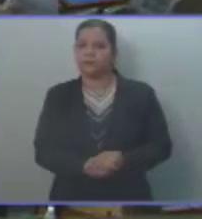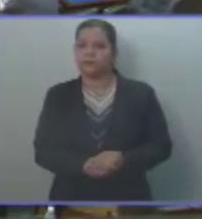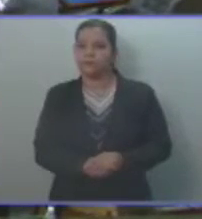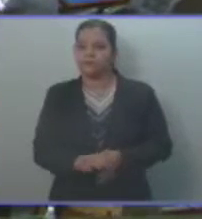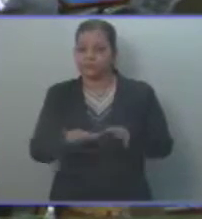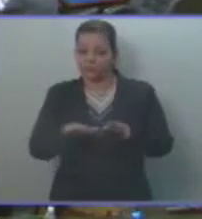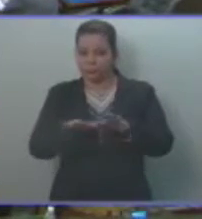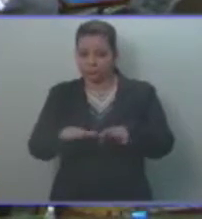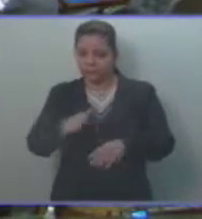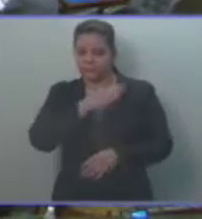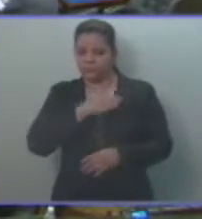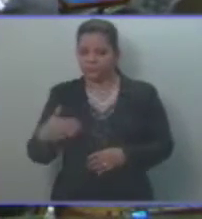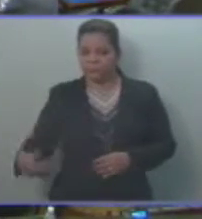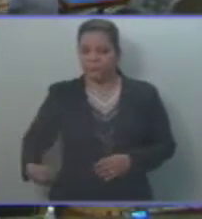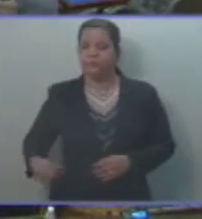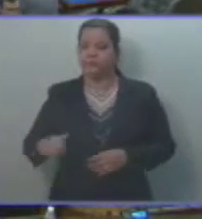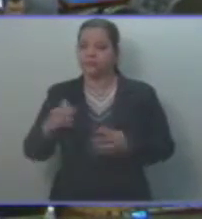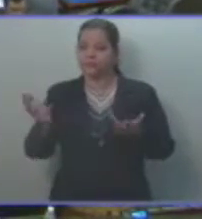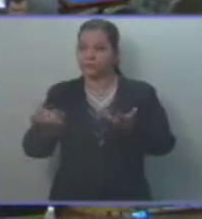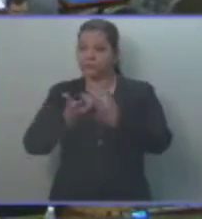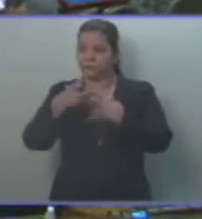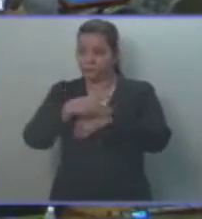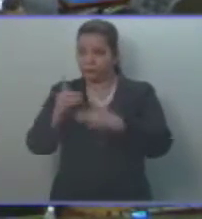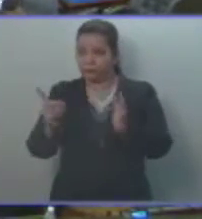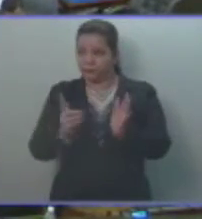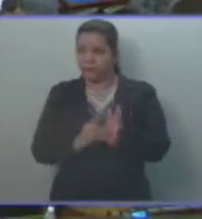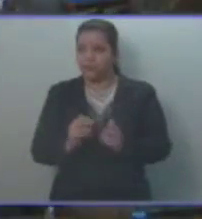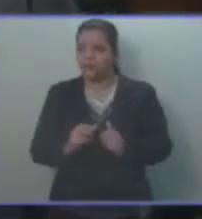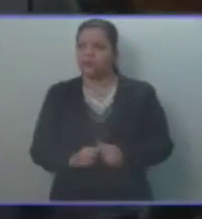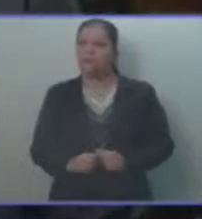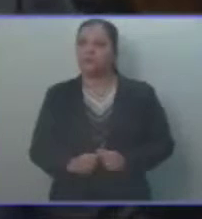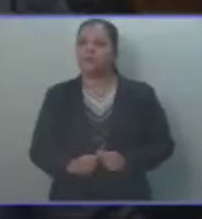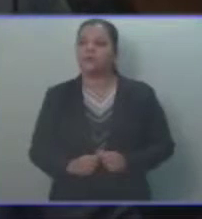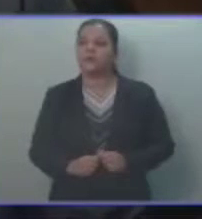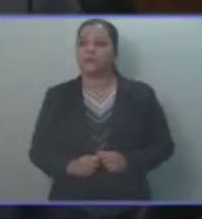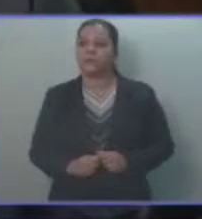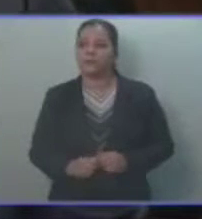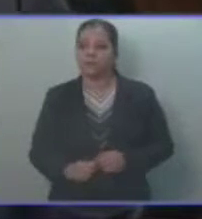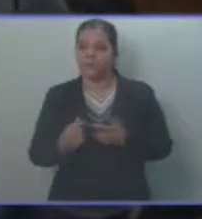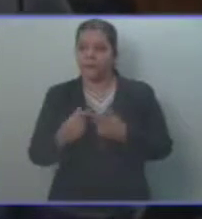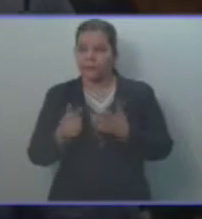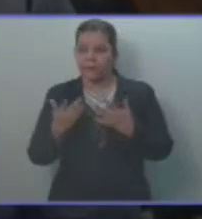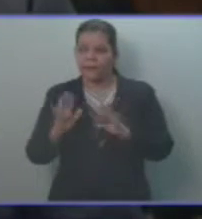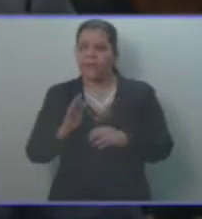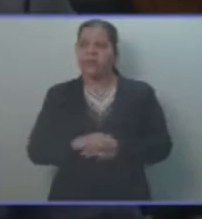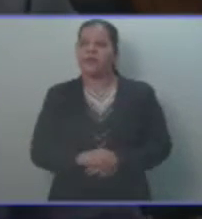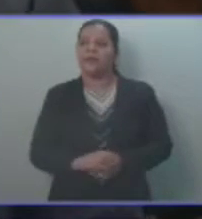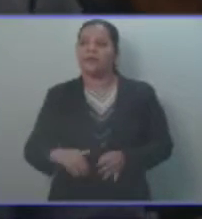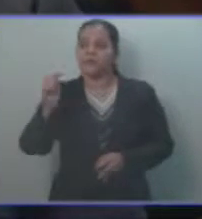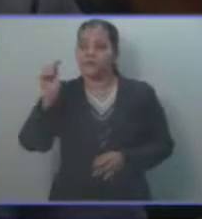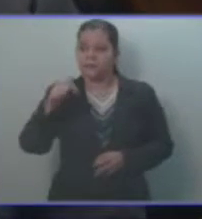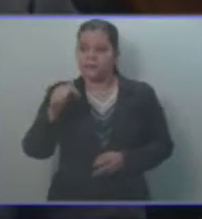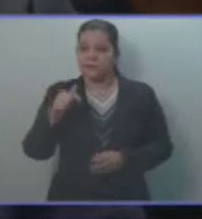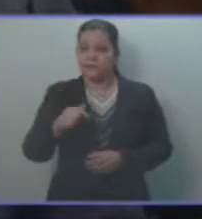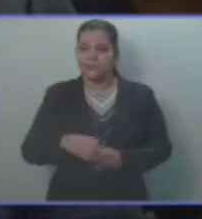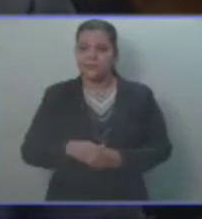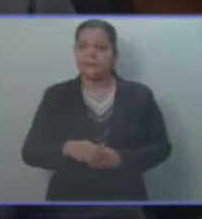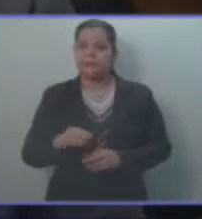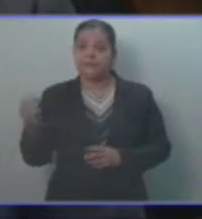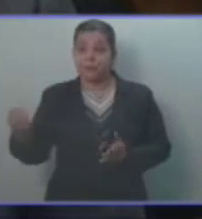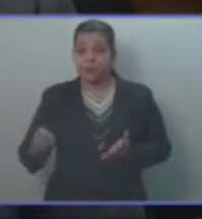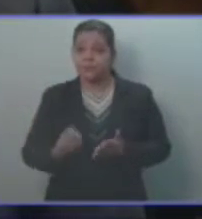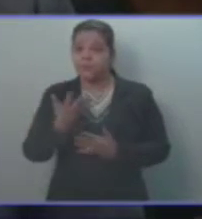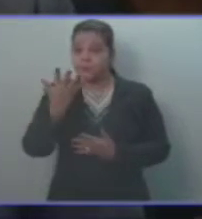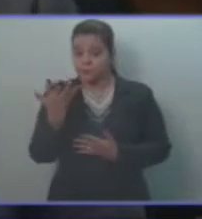Muchas gracias, presidente, colegas diputados y diputadas. Este día escribimos una nueva página en